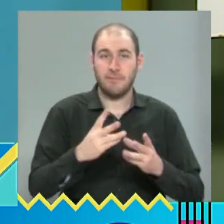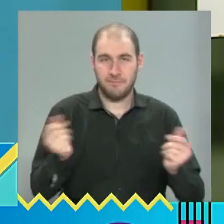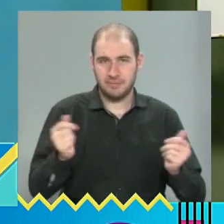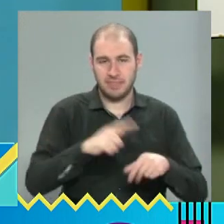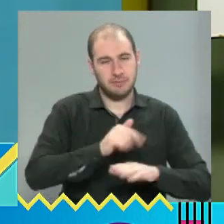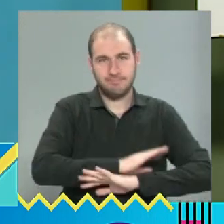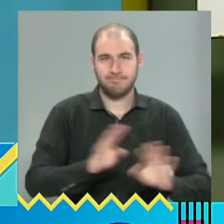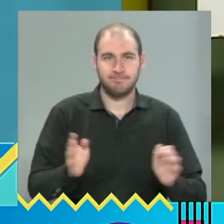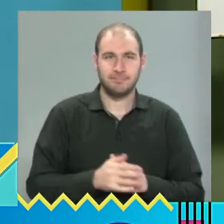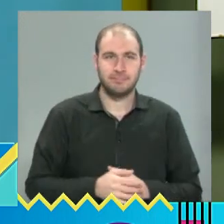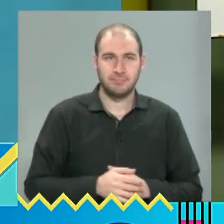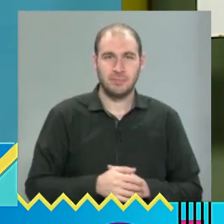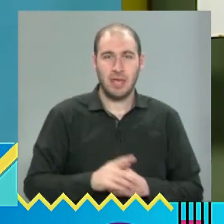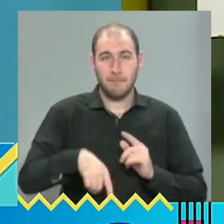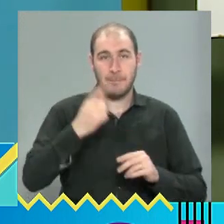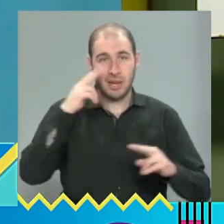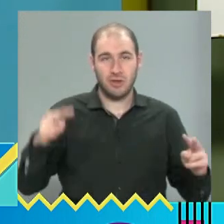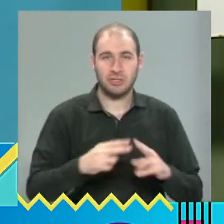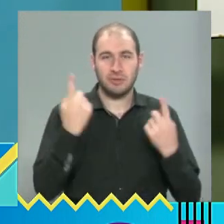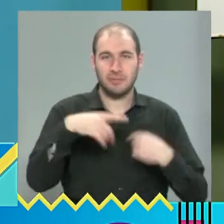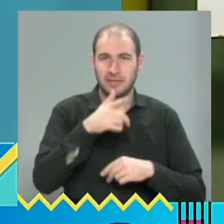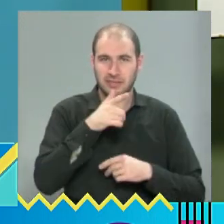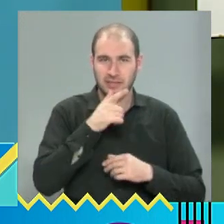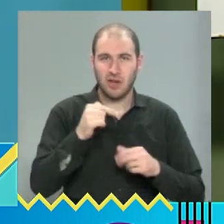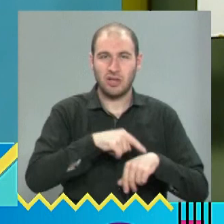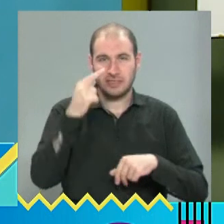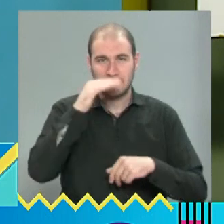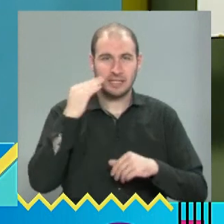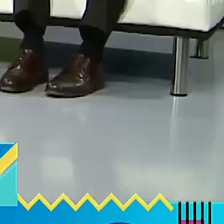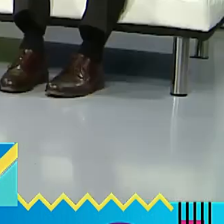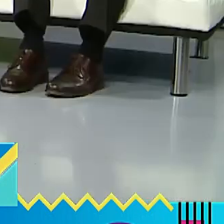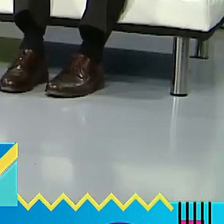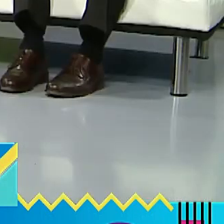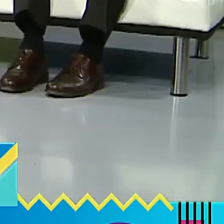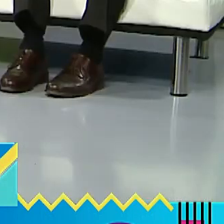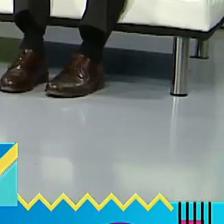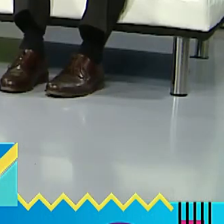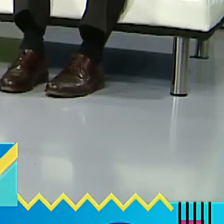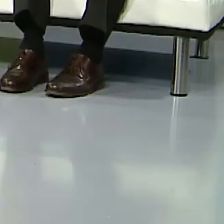no nos queda más tiempo. Mañana nos reencontramos en un nuevo Distintos Parecidos a las 19 horas. Chau, chau.